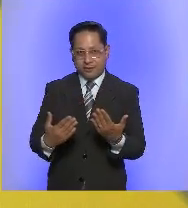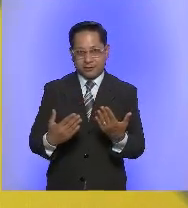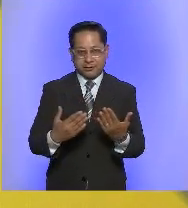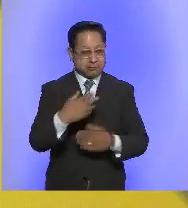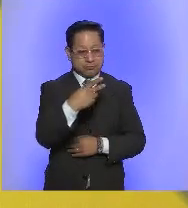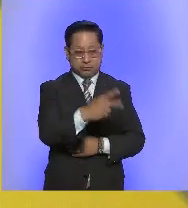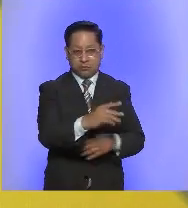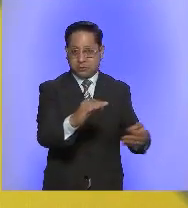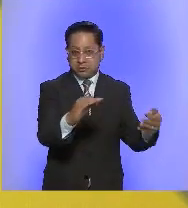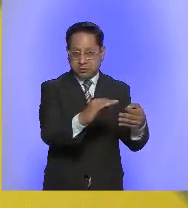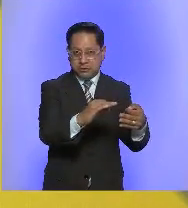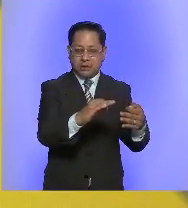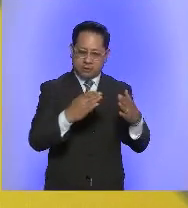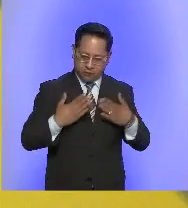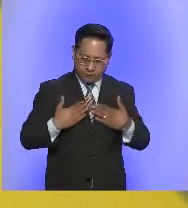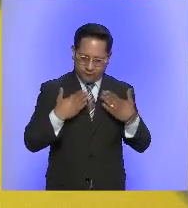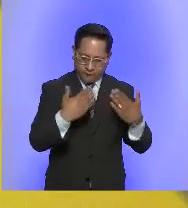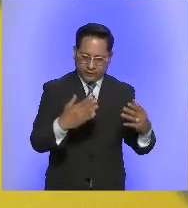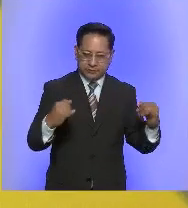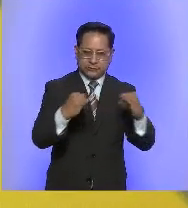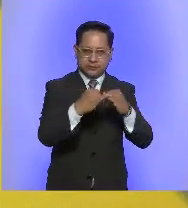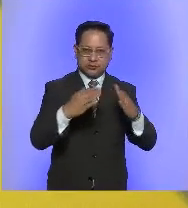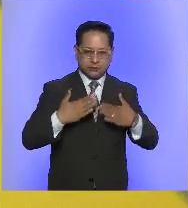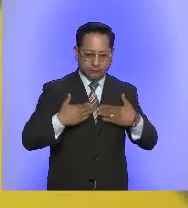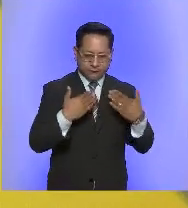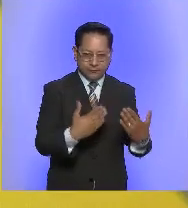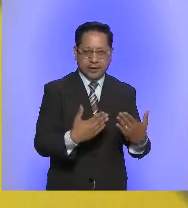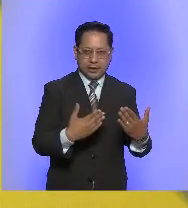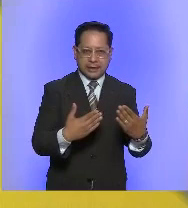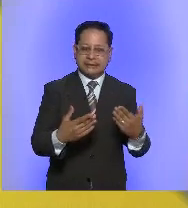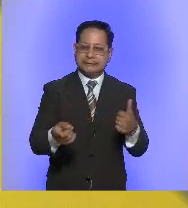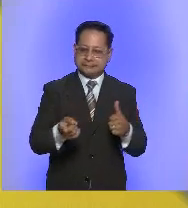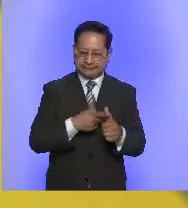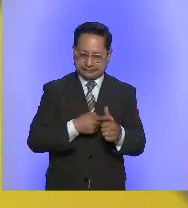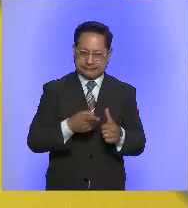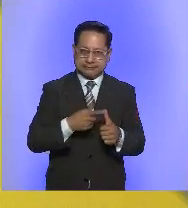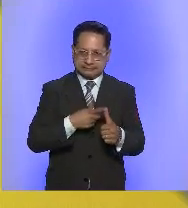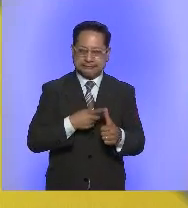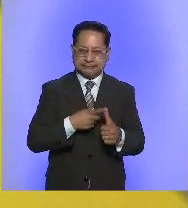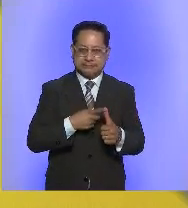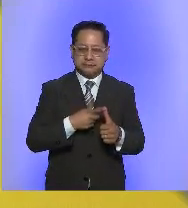Este es un primer paso, porque hoy en día tenemos